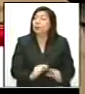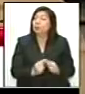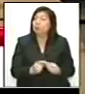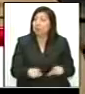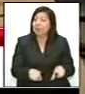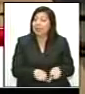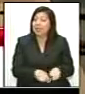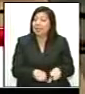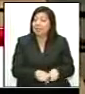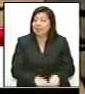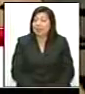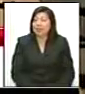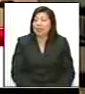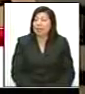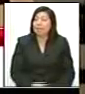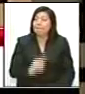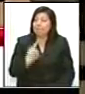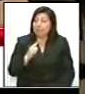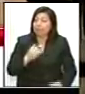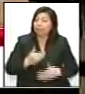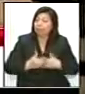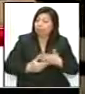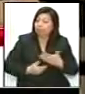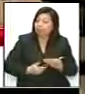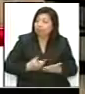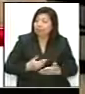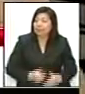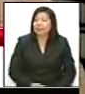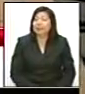también, para avanzar tanto